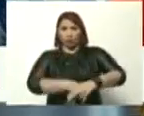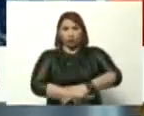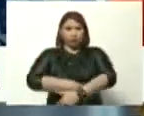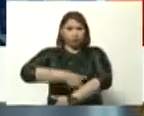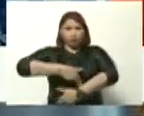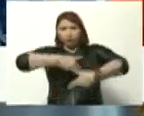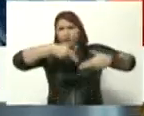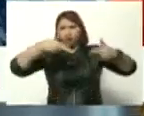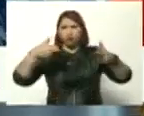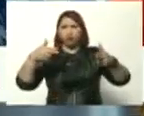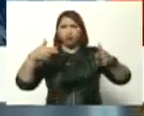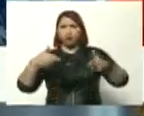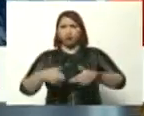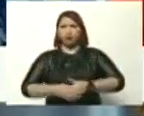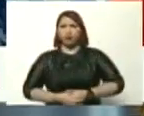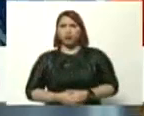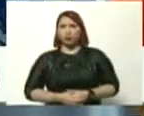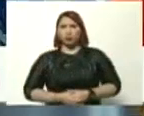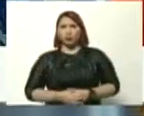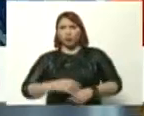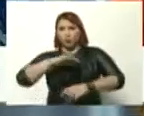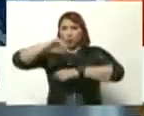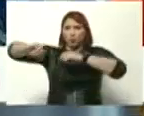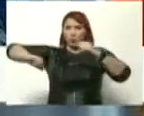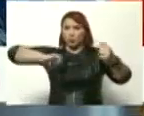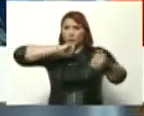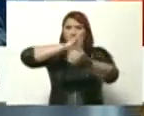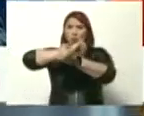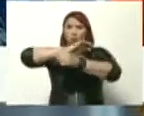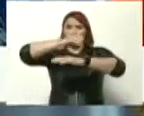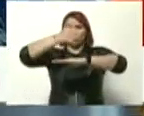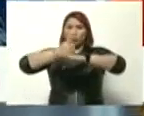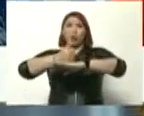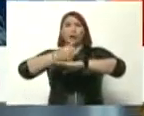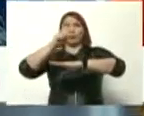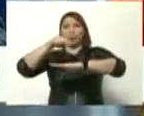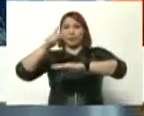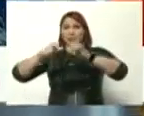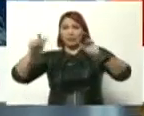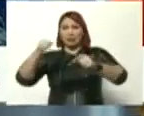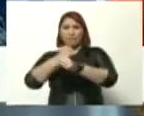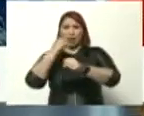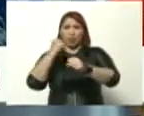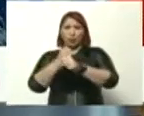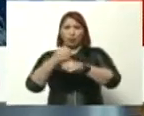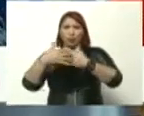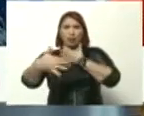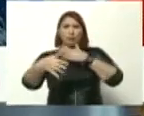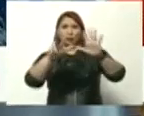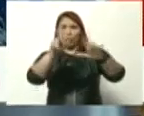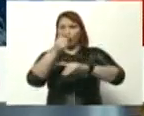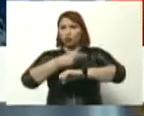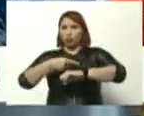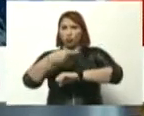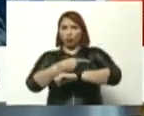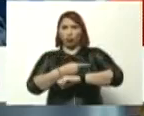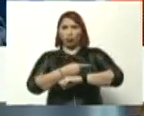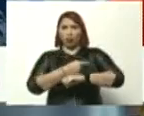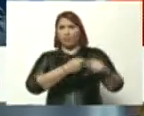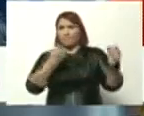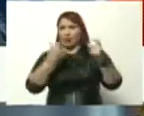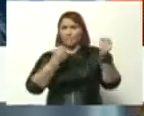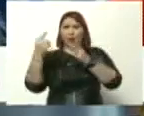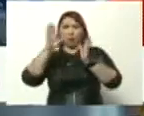de fuego. Ataron al dueño y a sus trabajadores por un lapso de 8 horas. Para luego llevarse 10 animales tipo